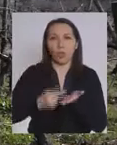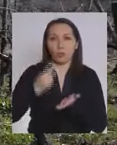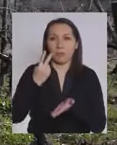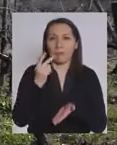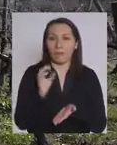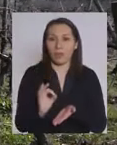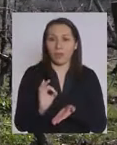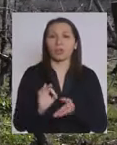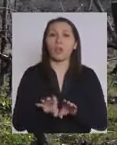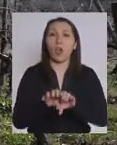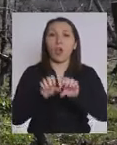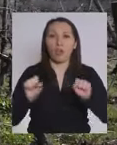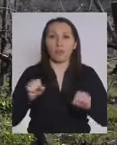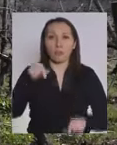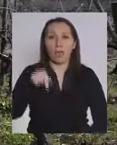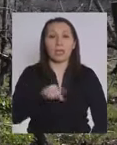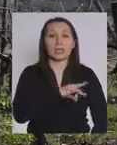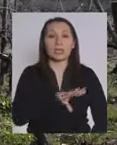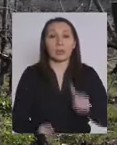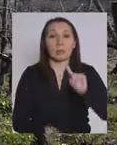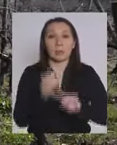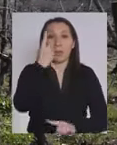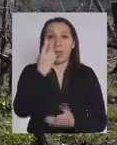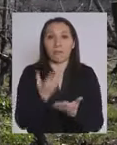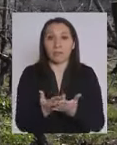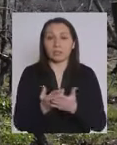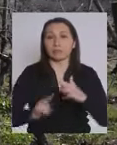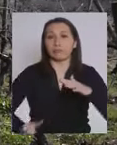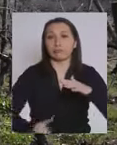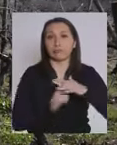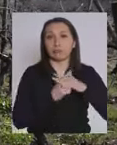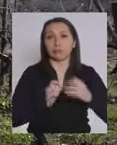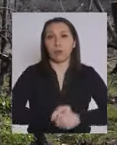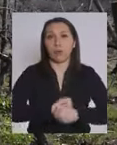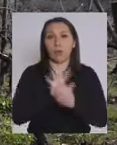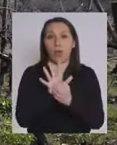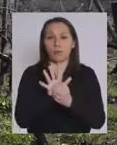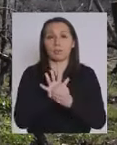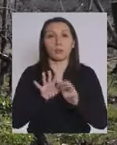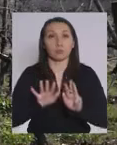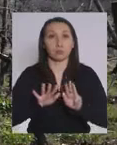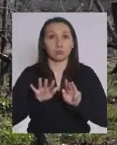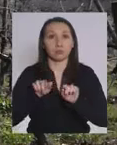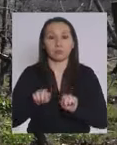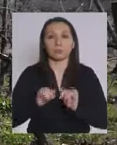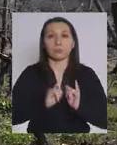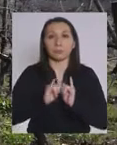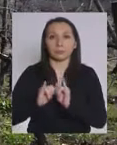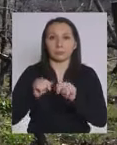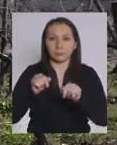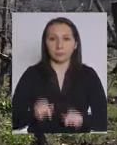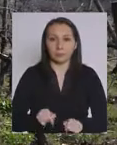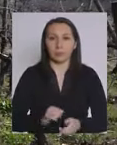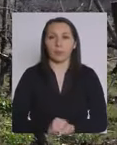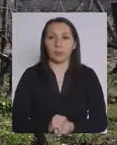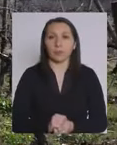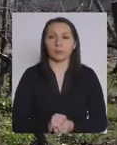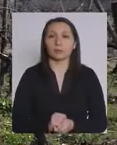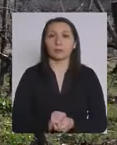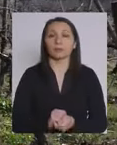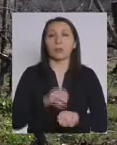se confirmó en chile el primer caso de coronavirus kobe 19 estamos transmitiendo hoy día se